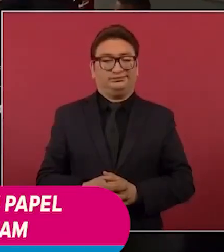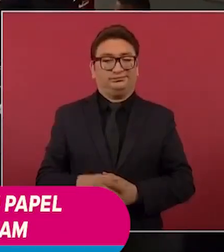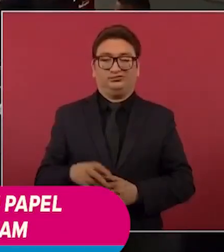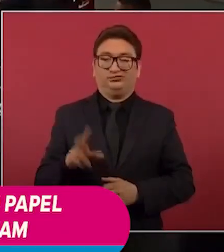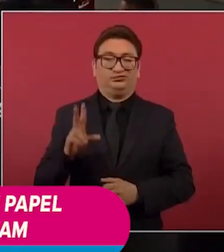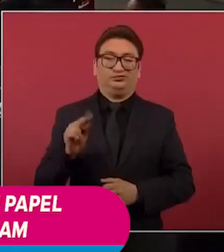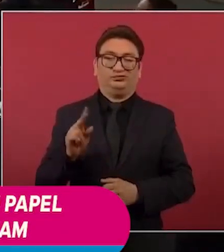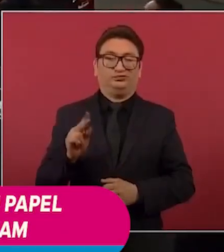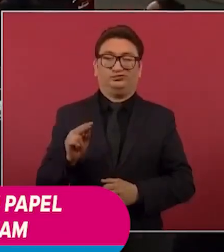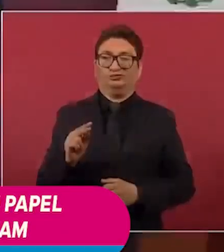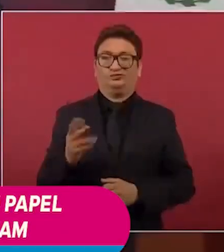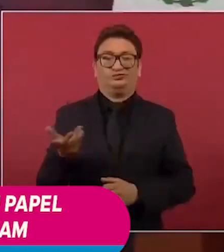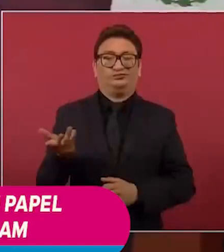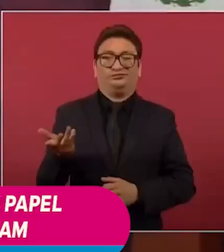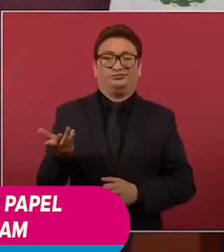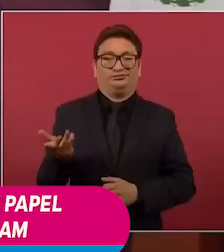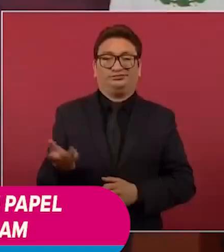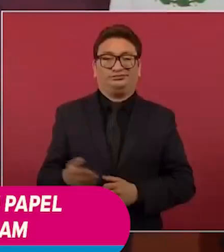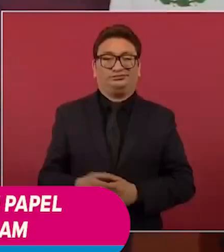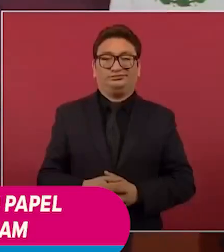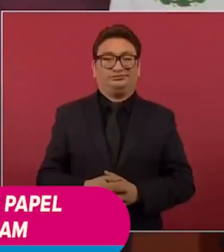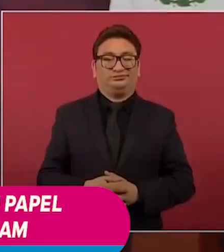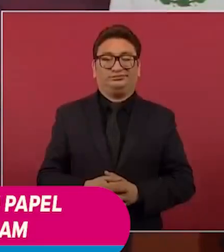no era tan